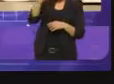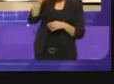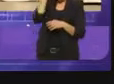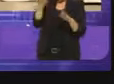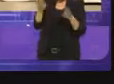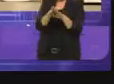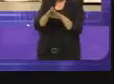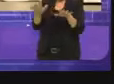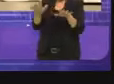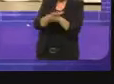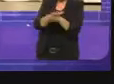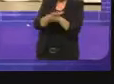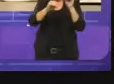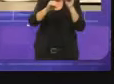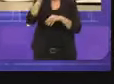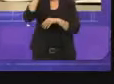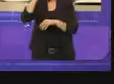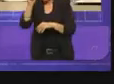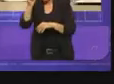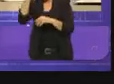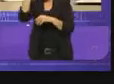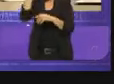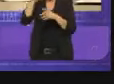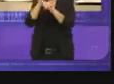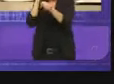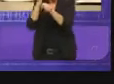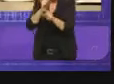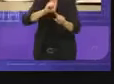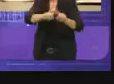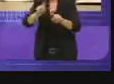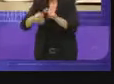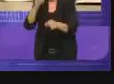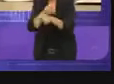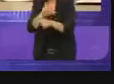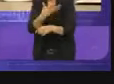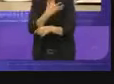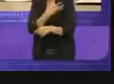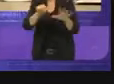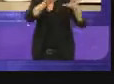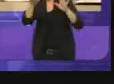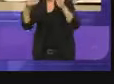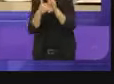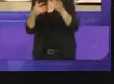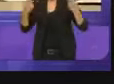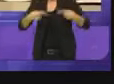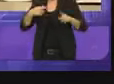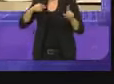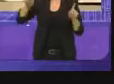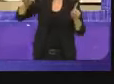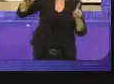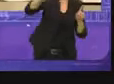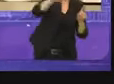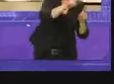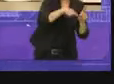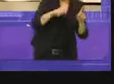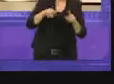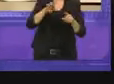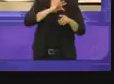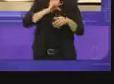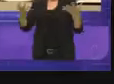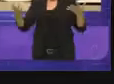movilidad oigan tenemos electromovilidad hoy tenemos 600 mil personas que se mueven en esta ciudad